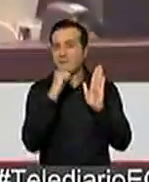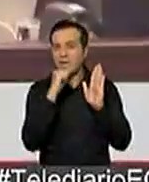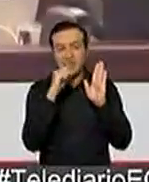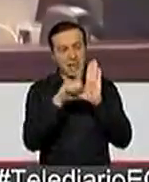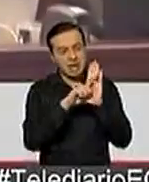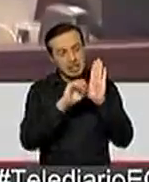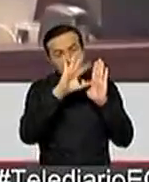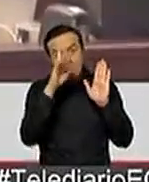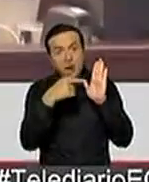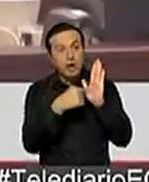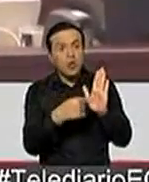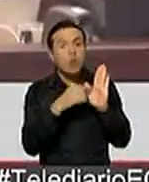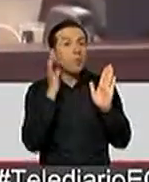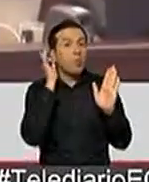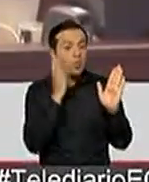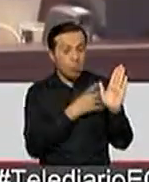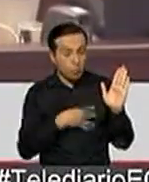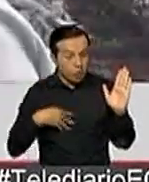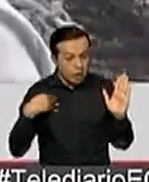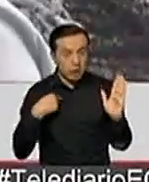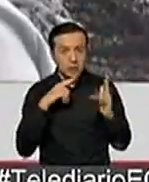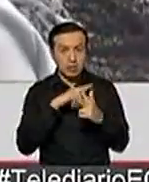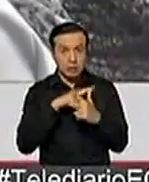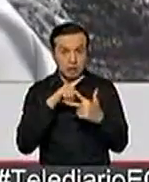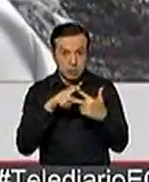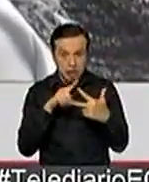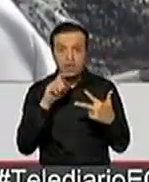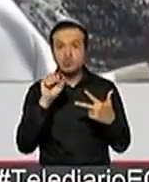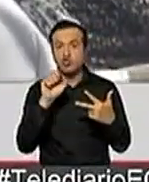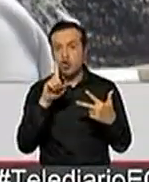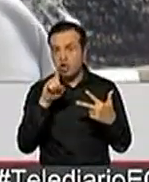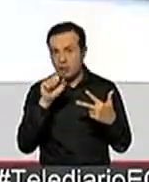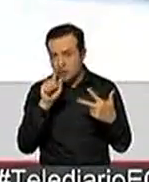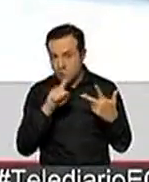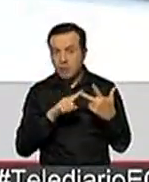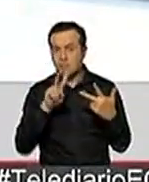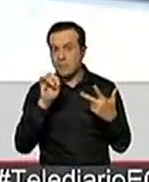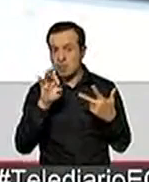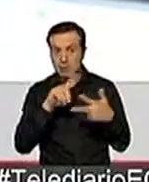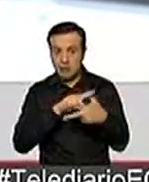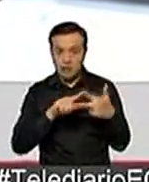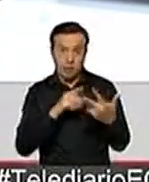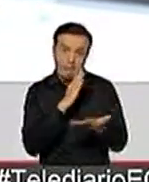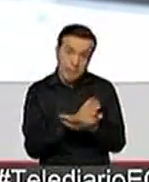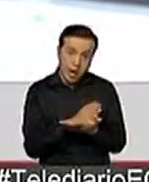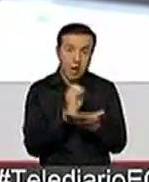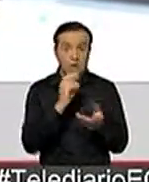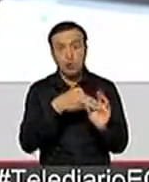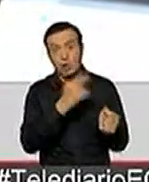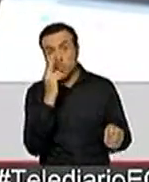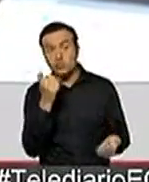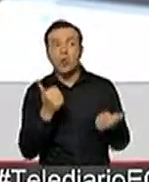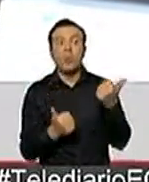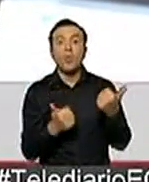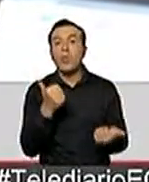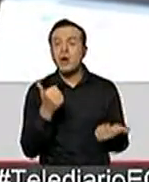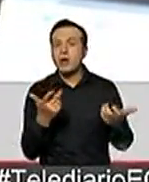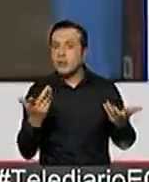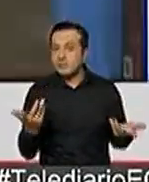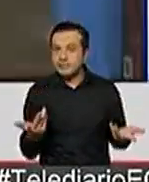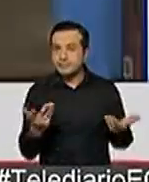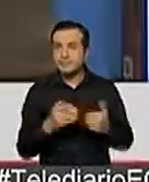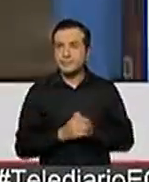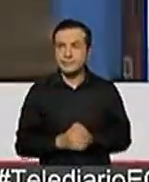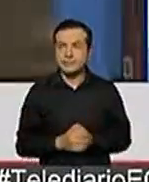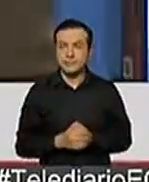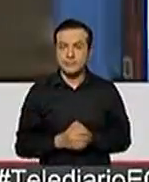en qué momento Rivadeneira, Buendía y Viteri dejan su condición de asambleístas o si deben o no renunciar por el trámite de su asilo político.